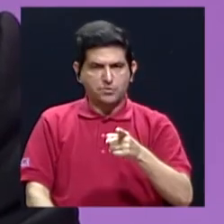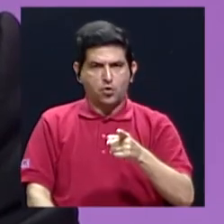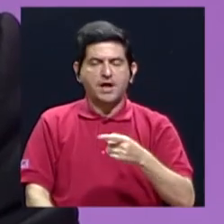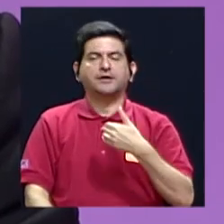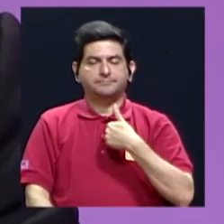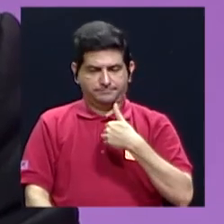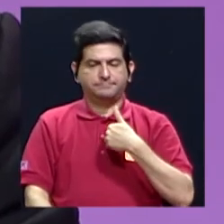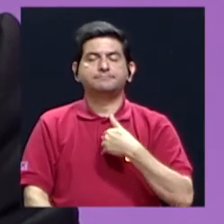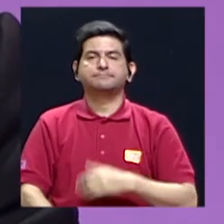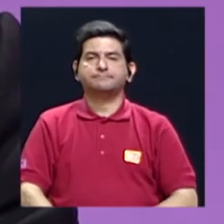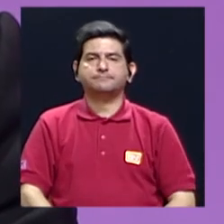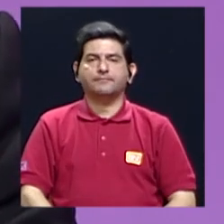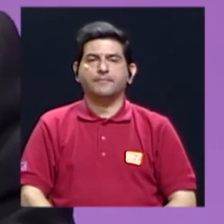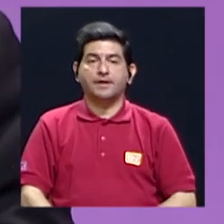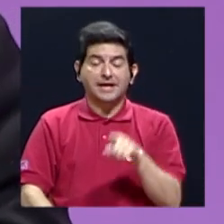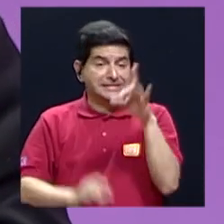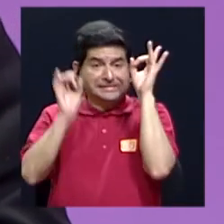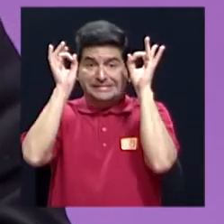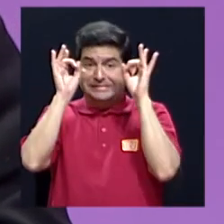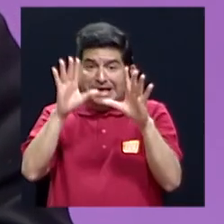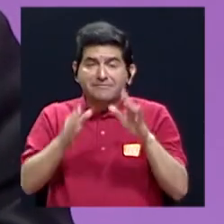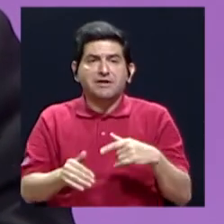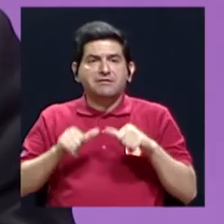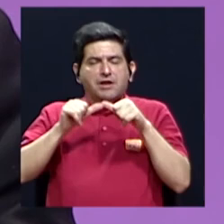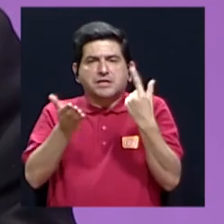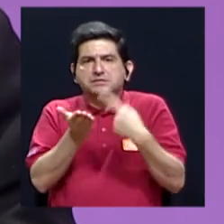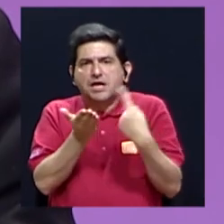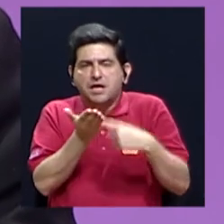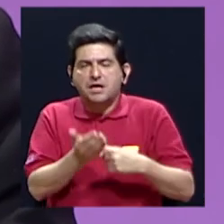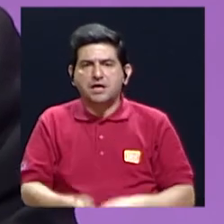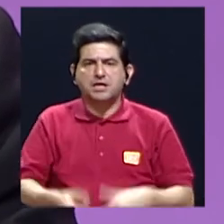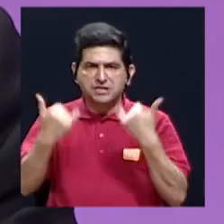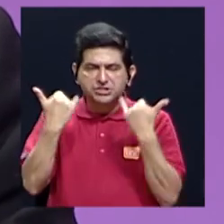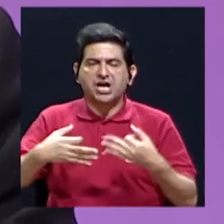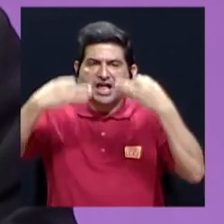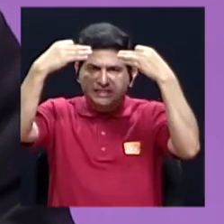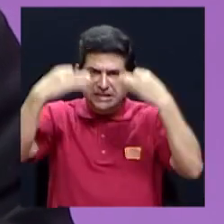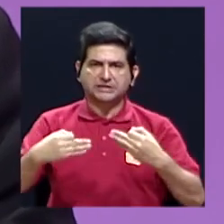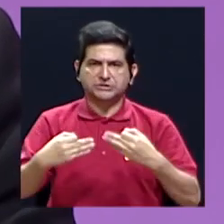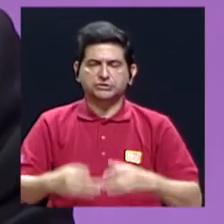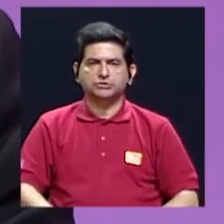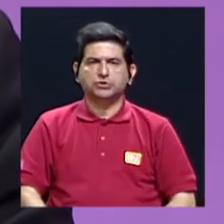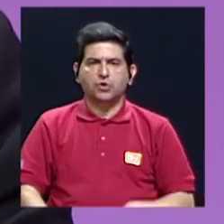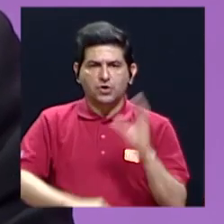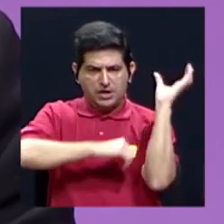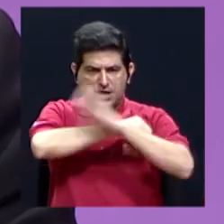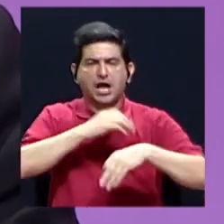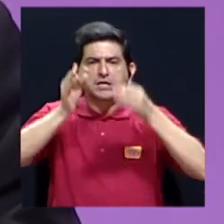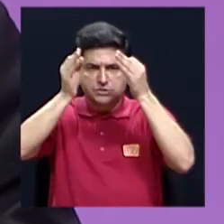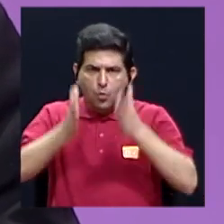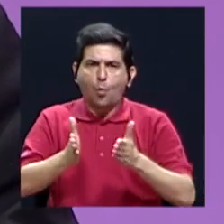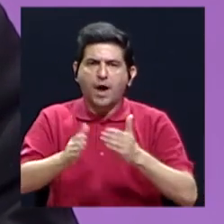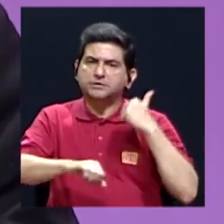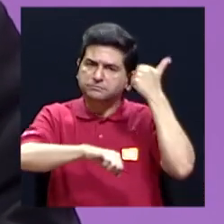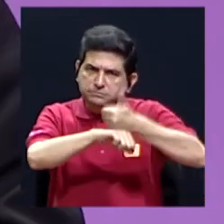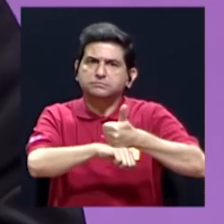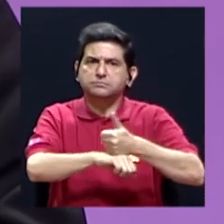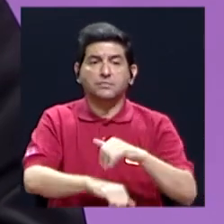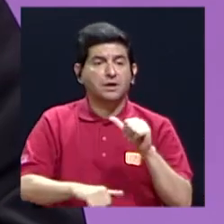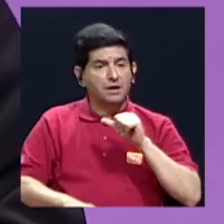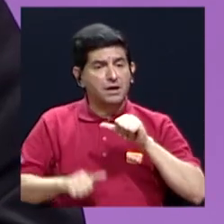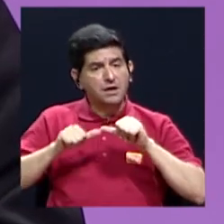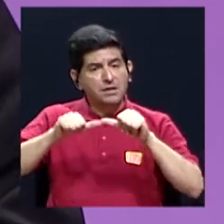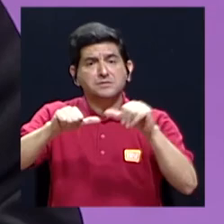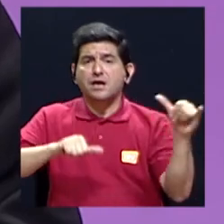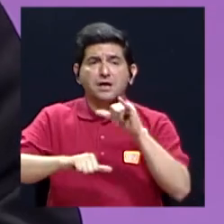y obligatoria. Es una barbaridad estar discutiendo después de un fallo, de una sentencia de un juez, lo mismo